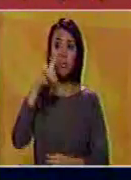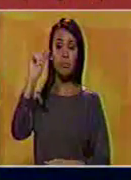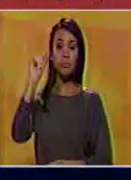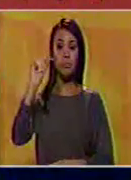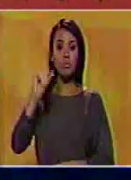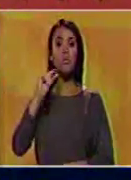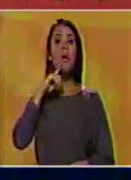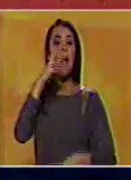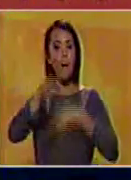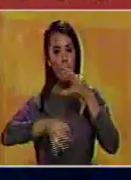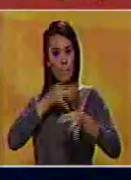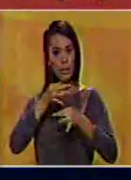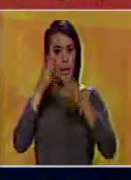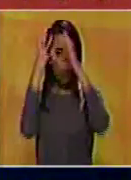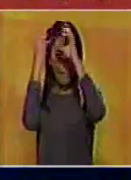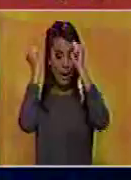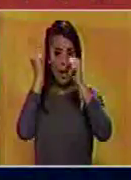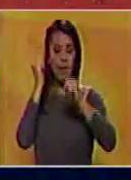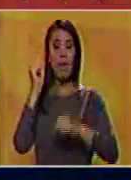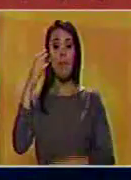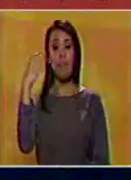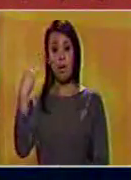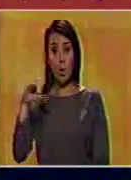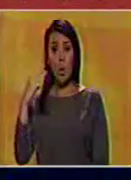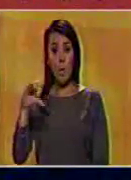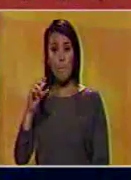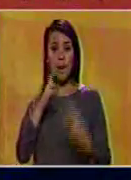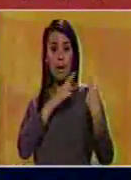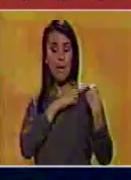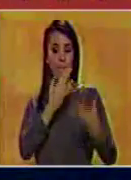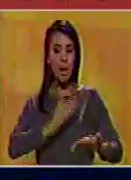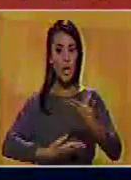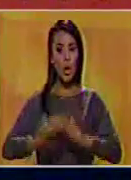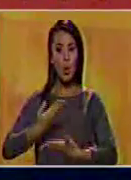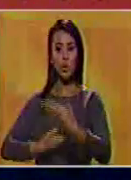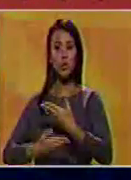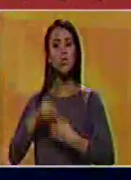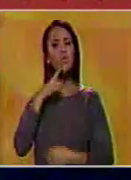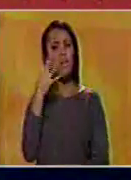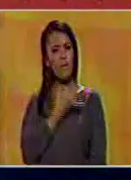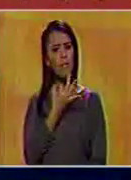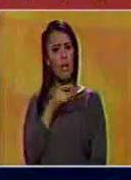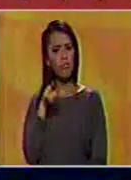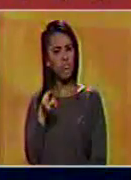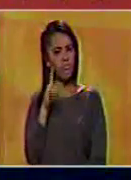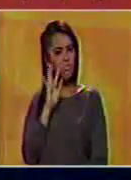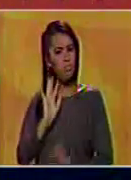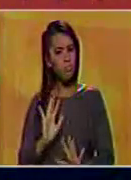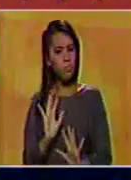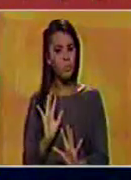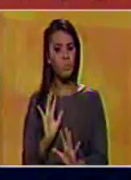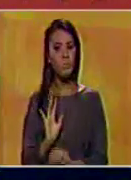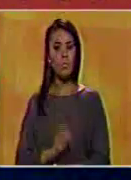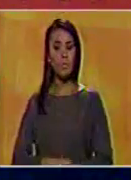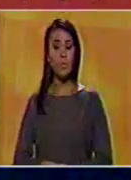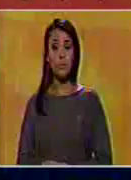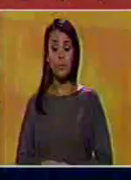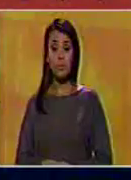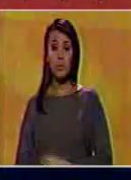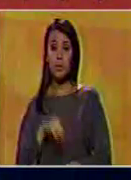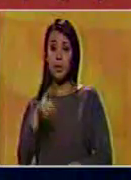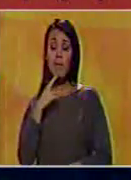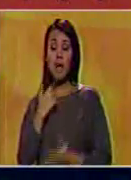la embajada la república de colombia el encargado de negocios sí es cierto que iba a servir de vehículo